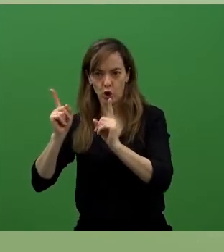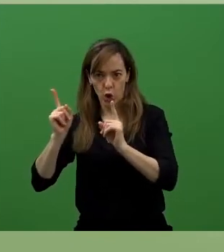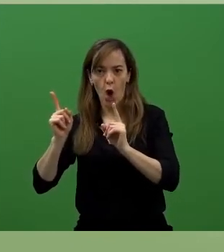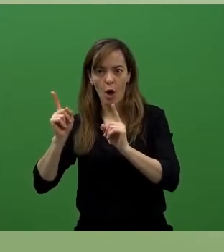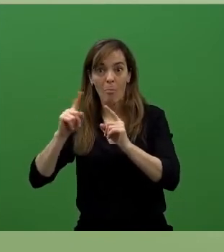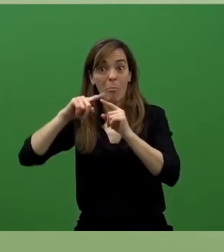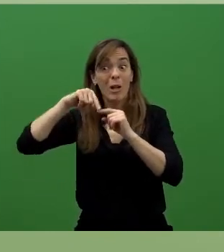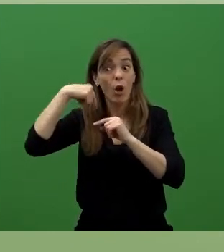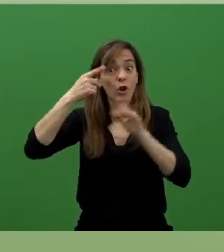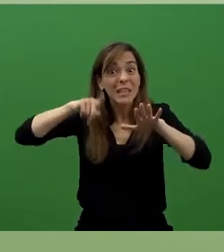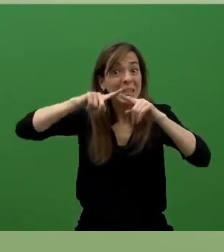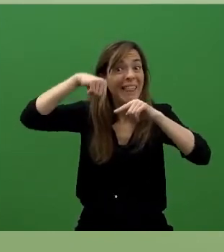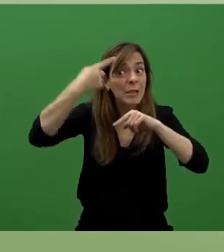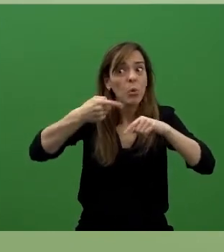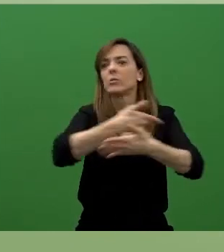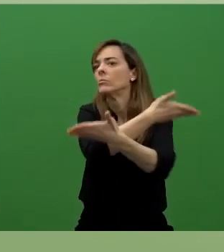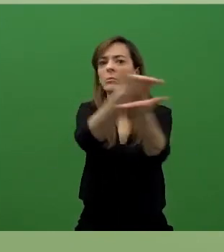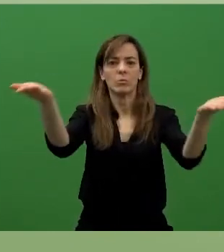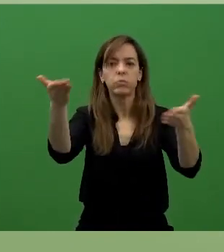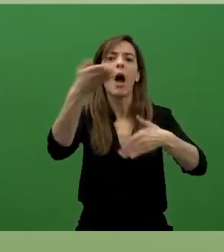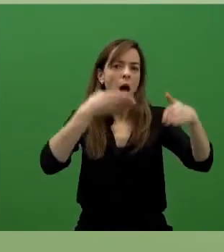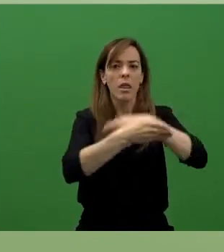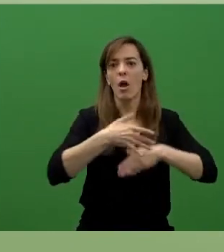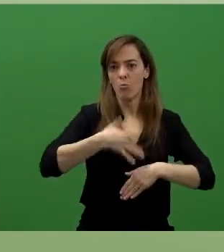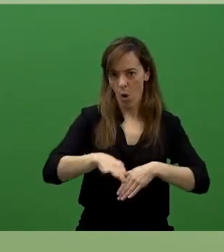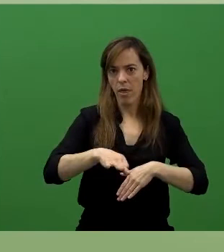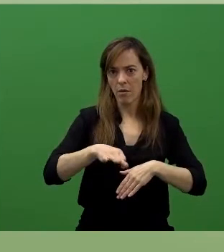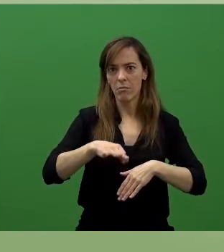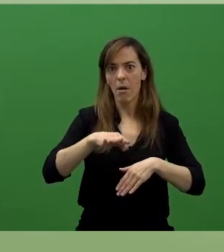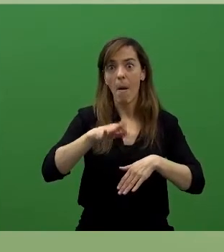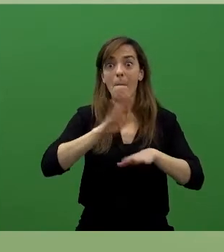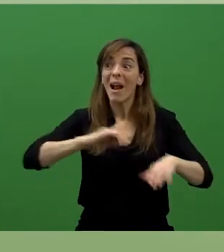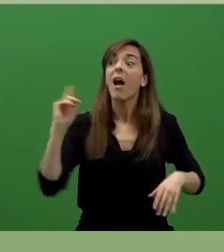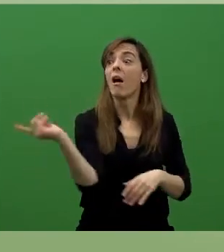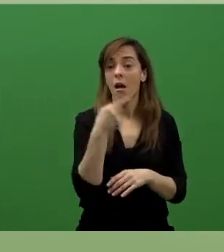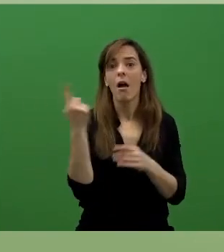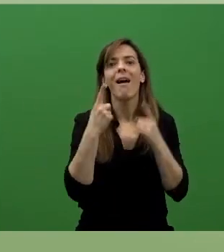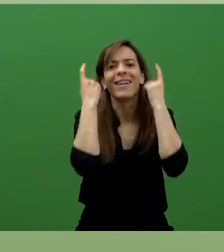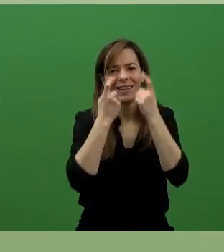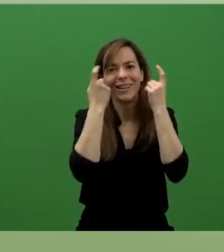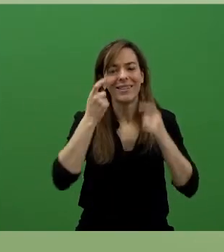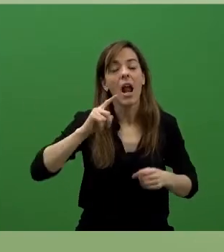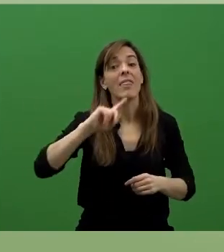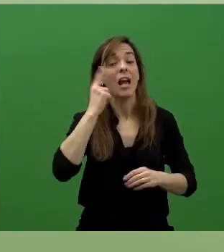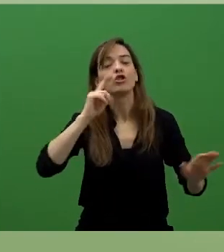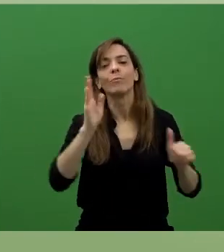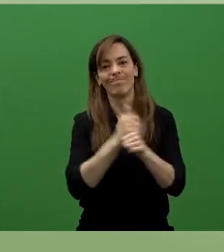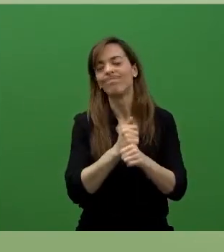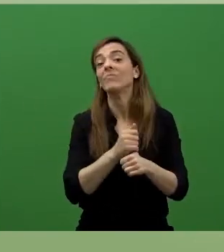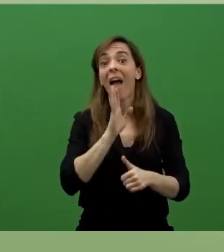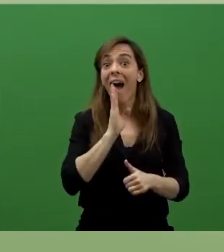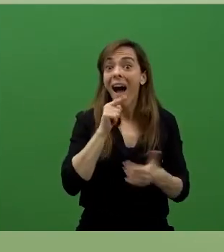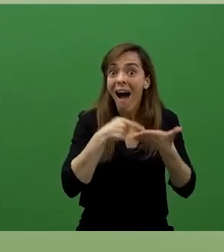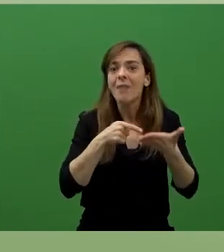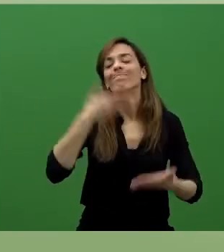expertos que también puedan trabajar en los datos conjuntamente con otros datos para intentar llegar a este diagnóstico. Y esto se está demostrando que es